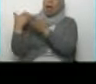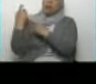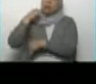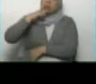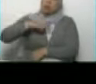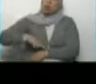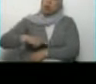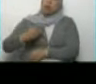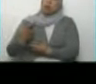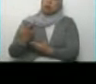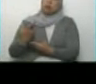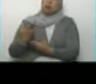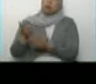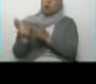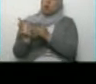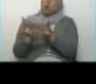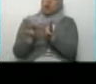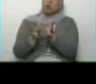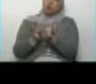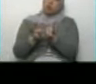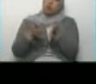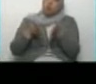Yo digo que el niño Jesús es palestino,